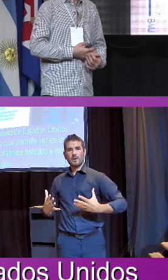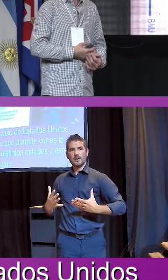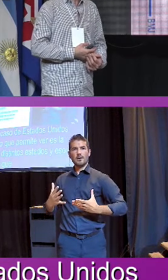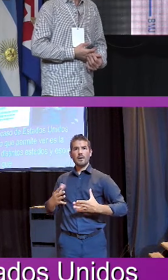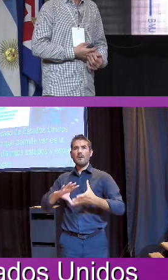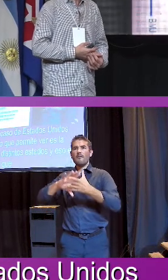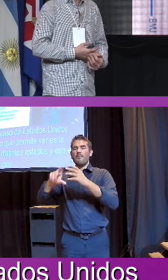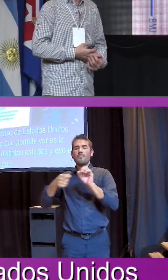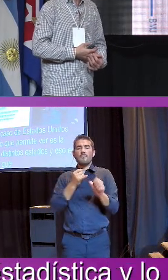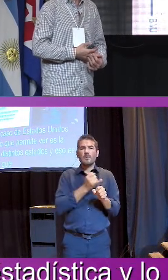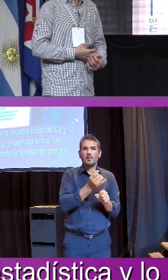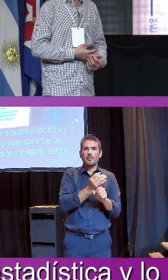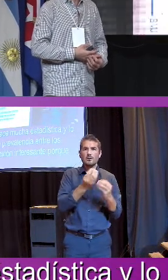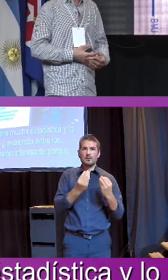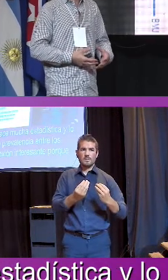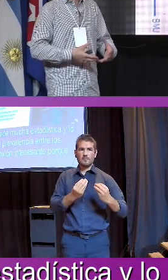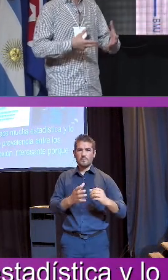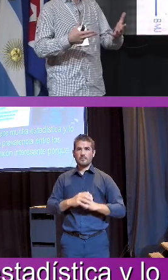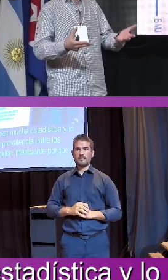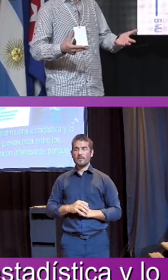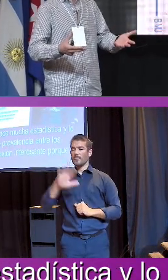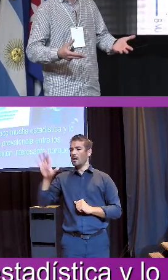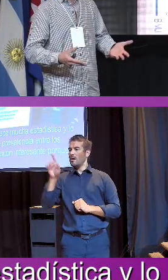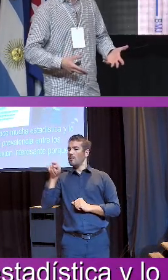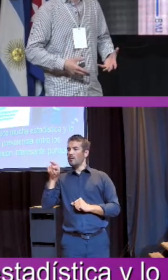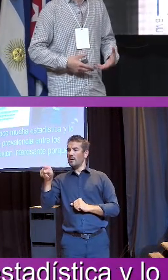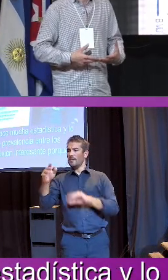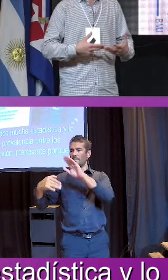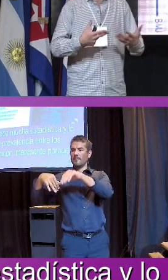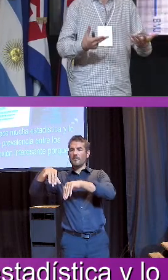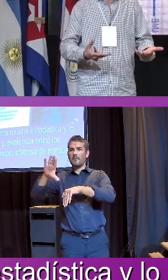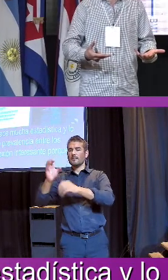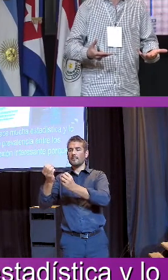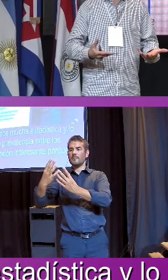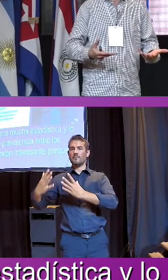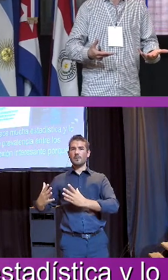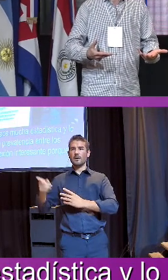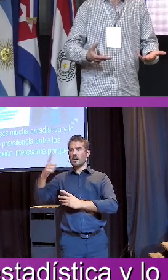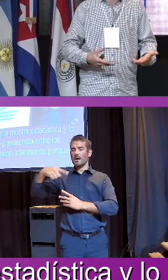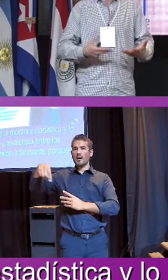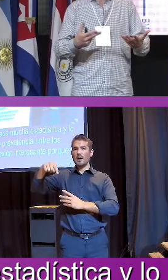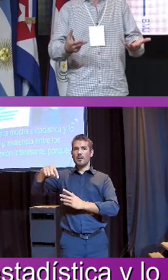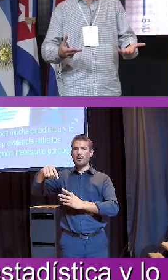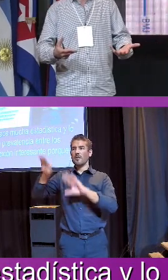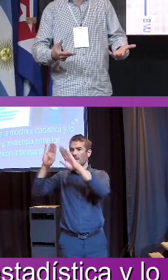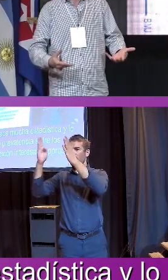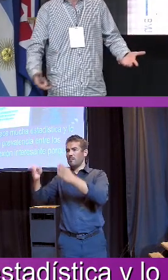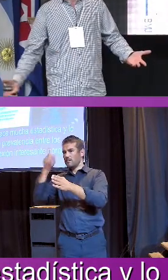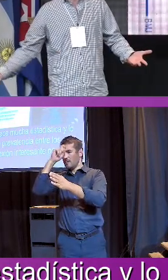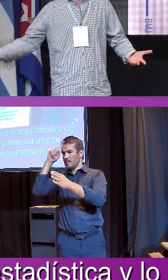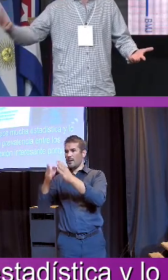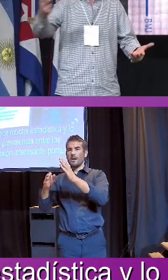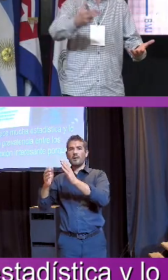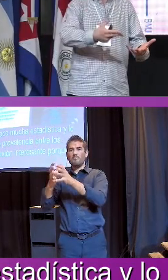sugiere es que los lugares donde hay más probablemente sea porque tienen más servicios, entonces hacen más diagnóstico